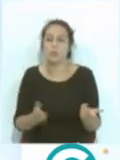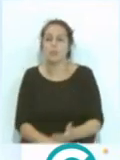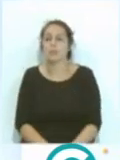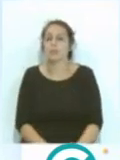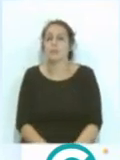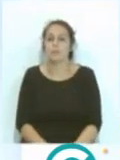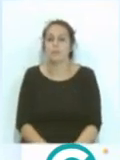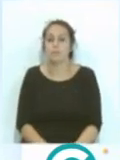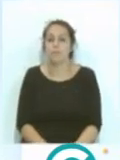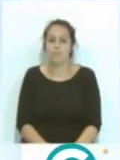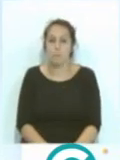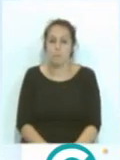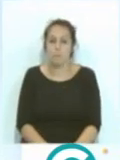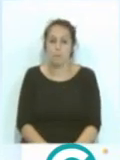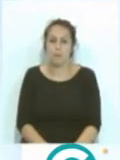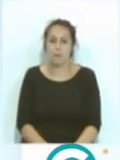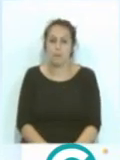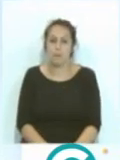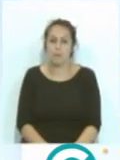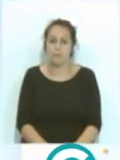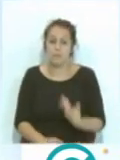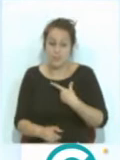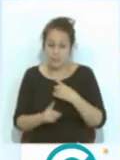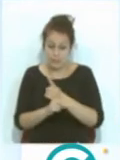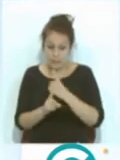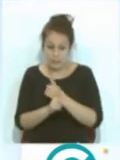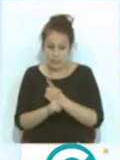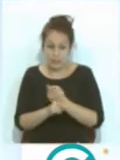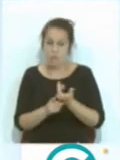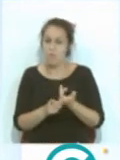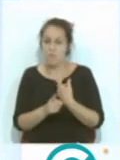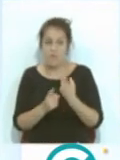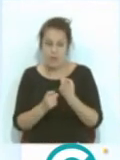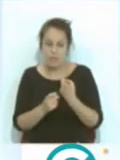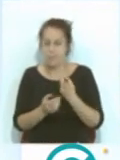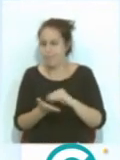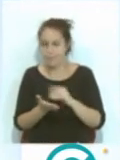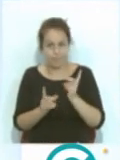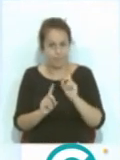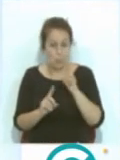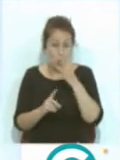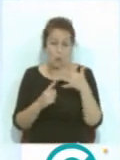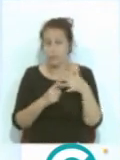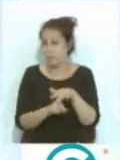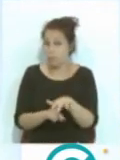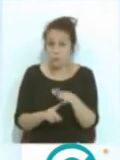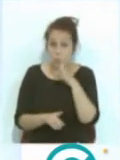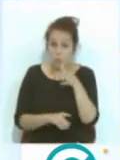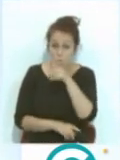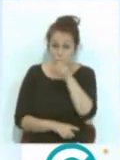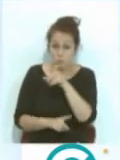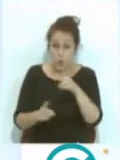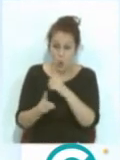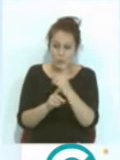salen con esa falta de tensión en algunos momentos que simplemente por la situación, por enfrentarte a un